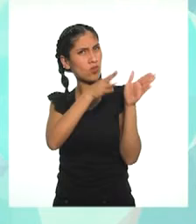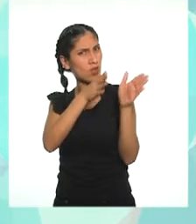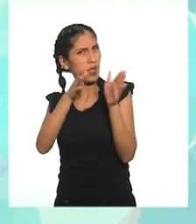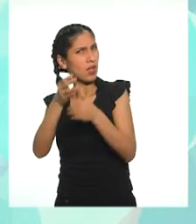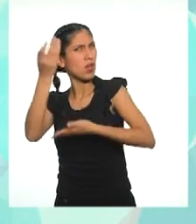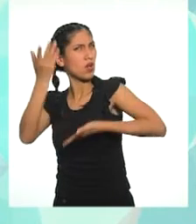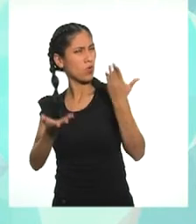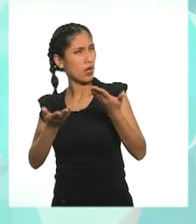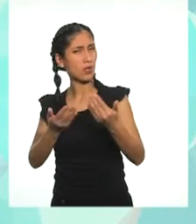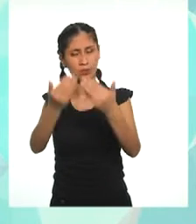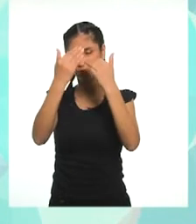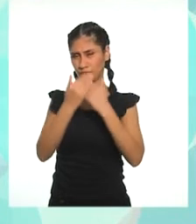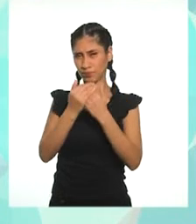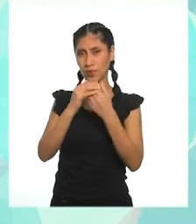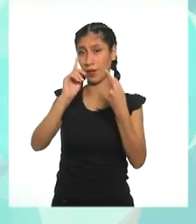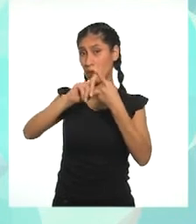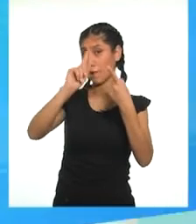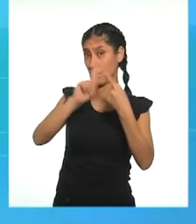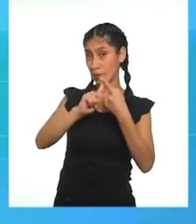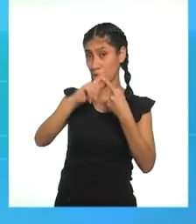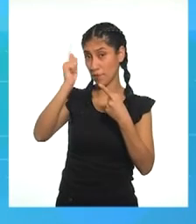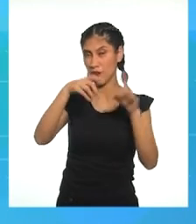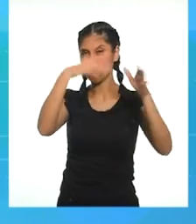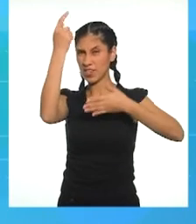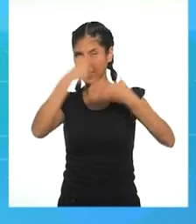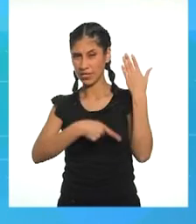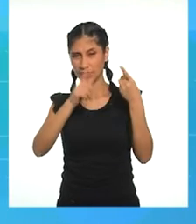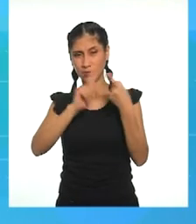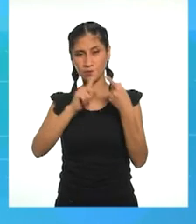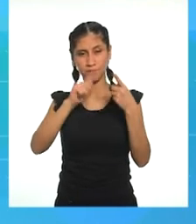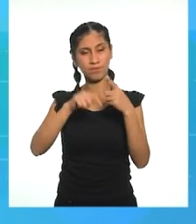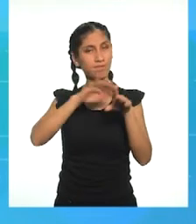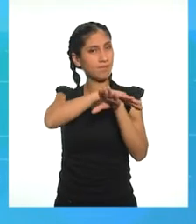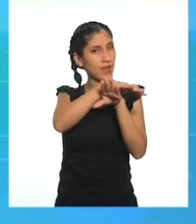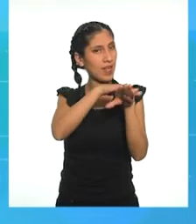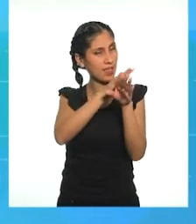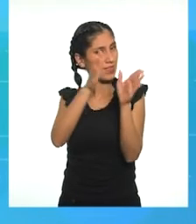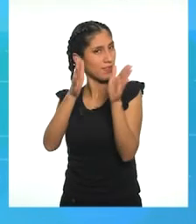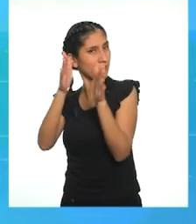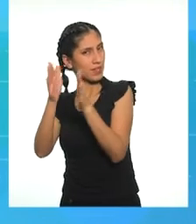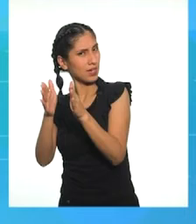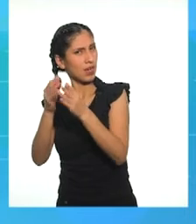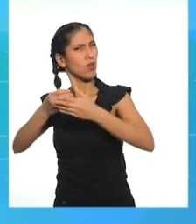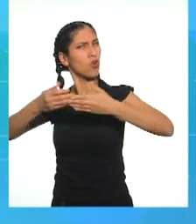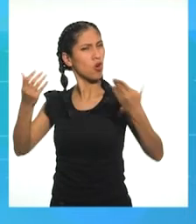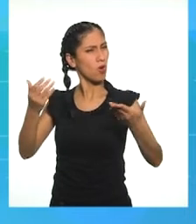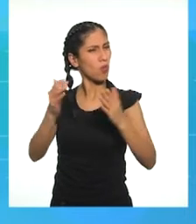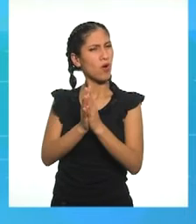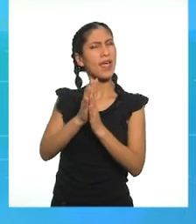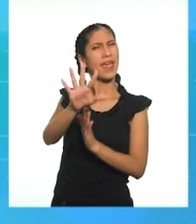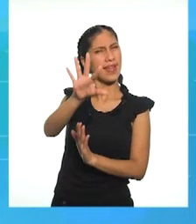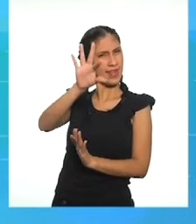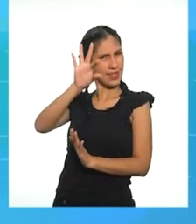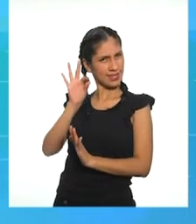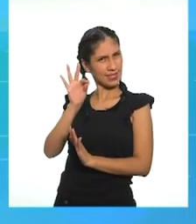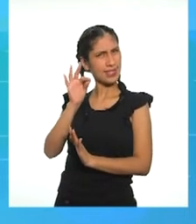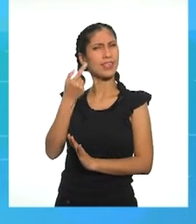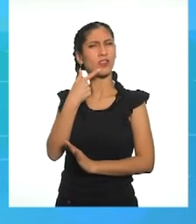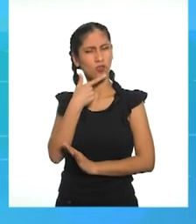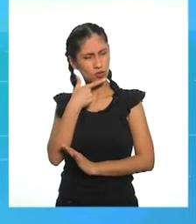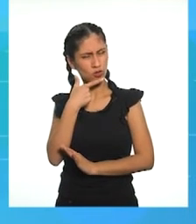otro texto. El primer paso es planificar. Es decir, elegir la